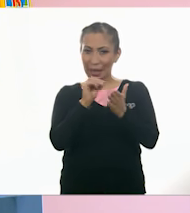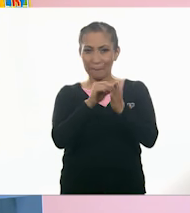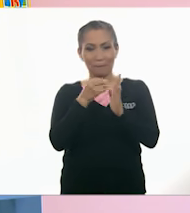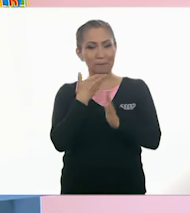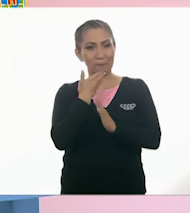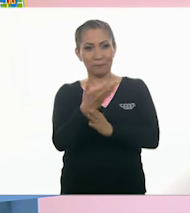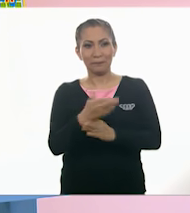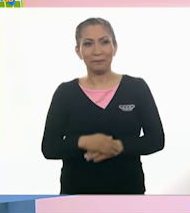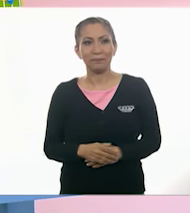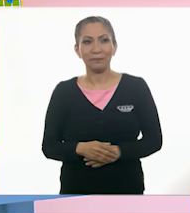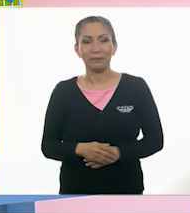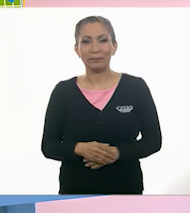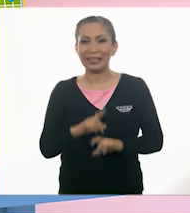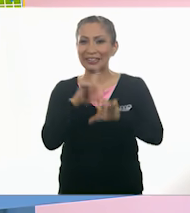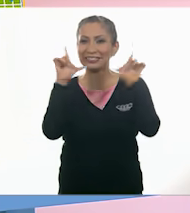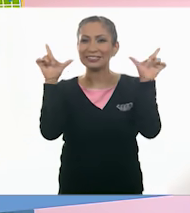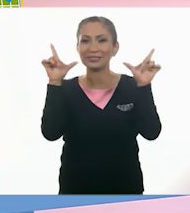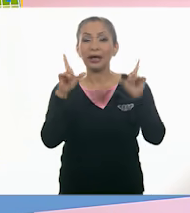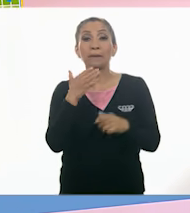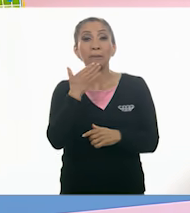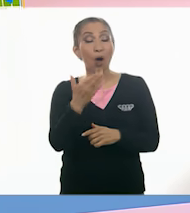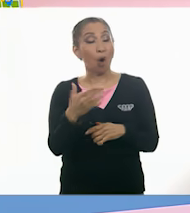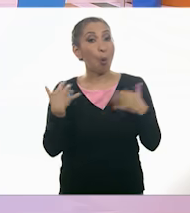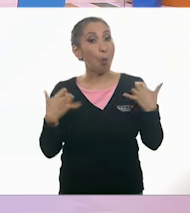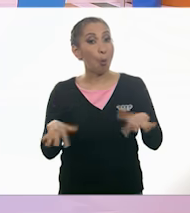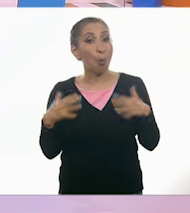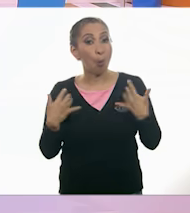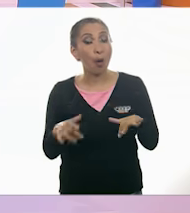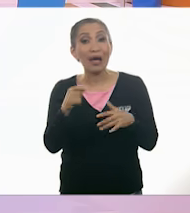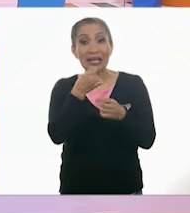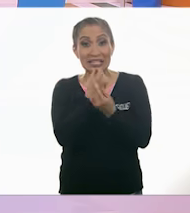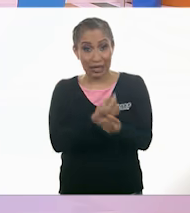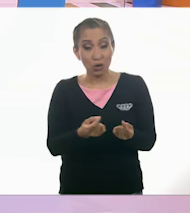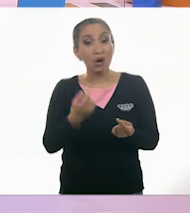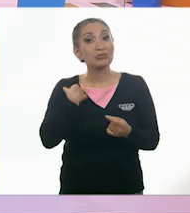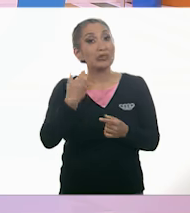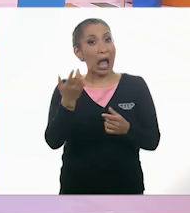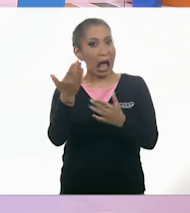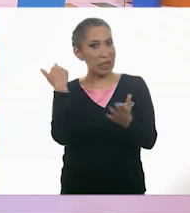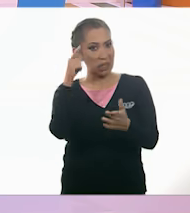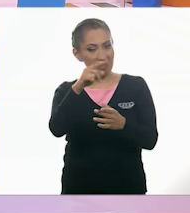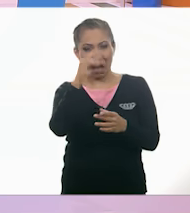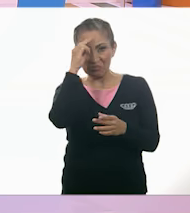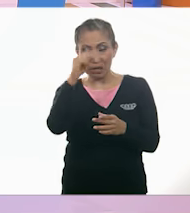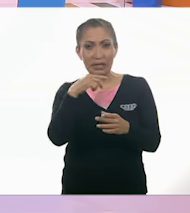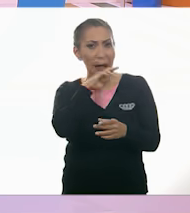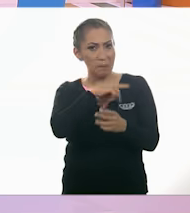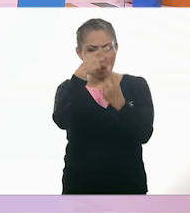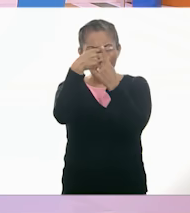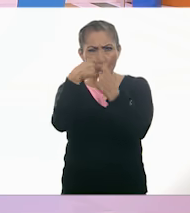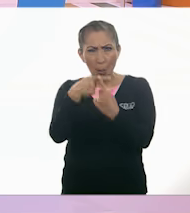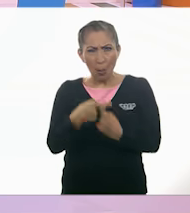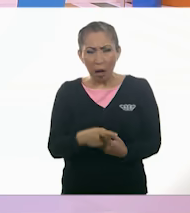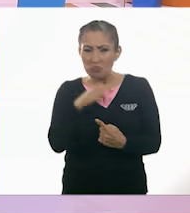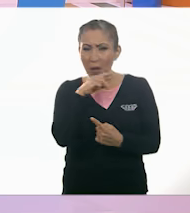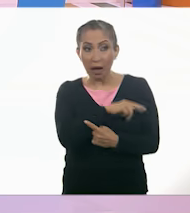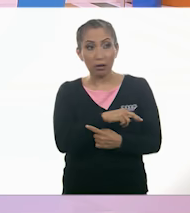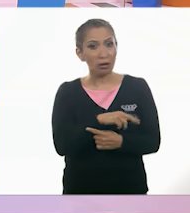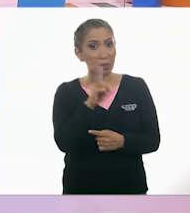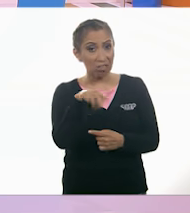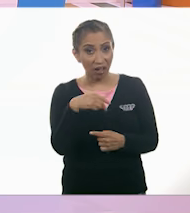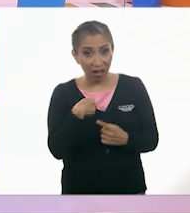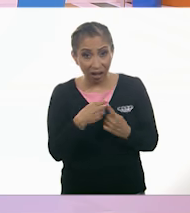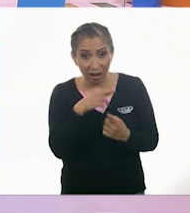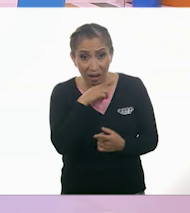está. ¡Listo! Muy bien. ¡Ay! Los niños te adivinaron antes que tú, ¿eh? Sumaron rápido. ¿De verdad? ¿Son más rápidos